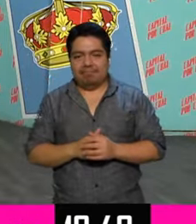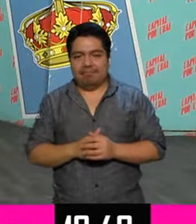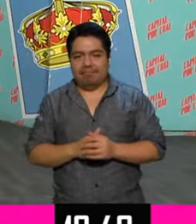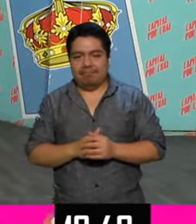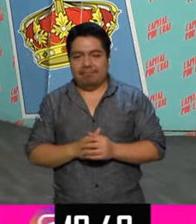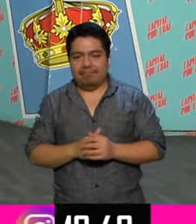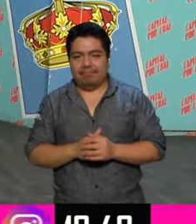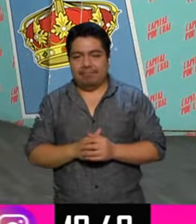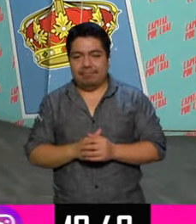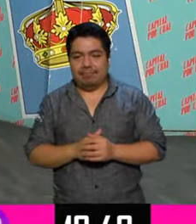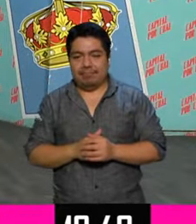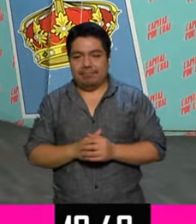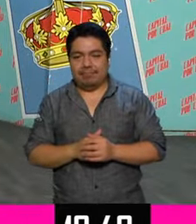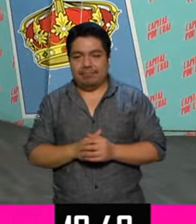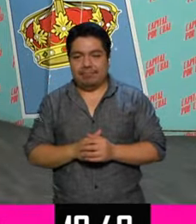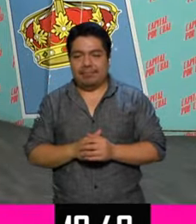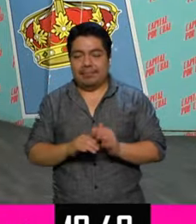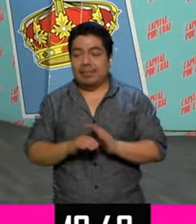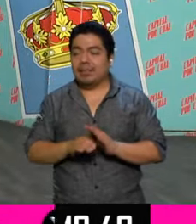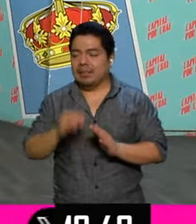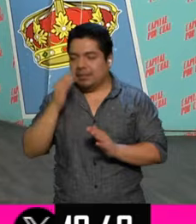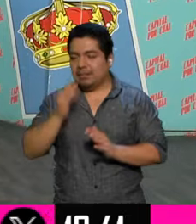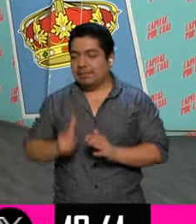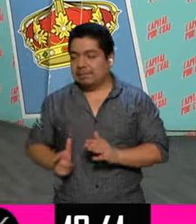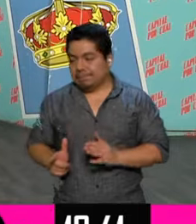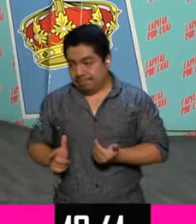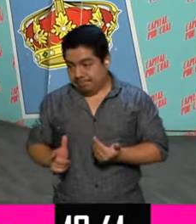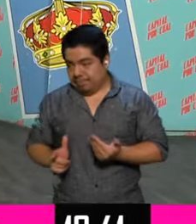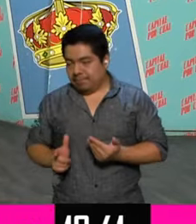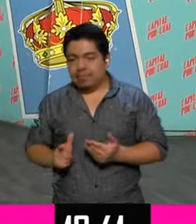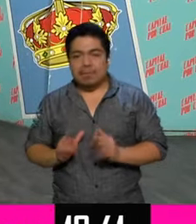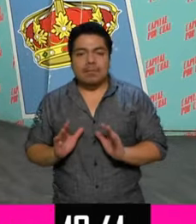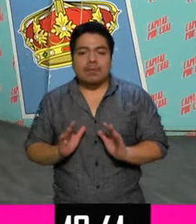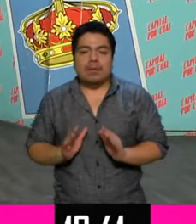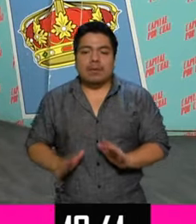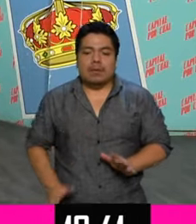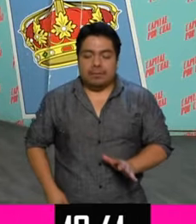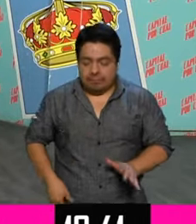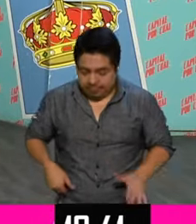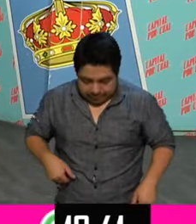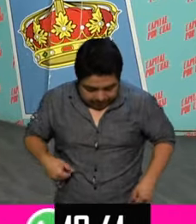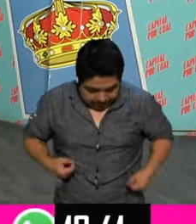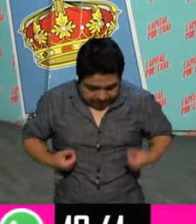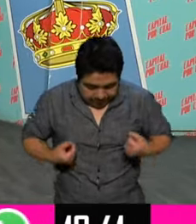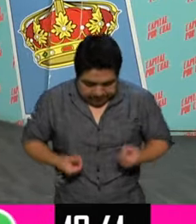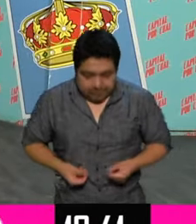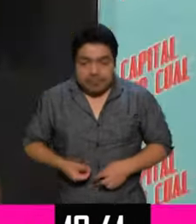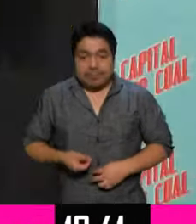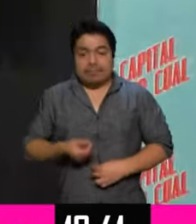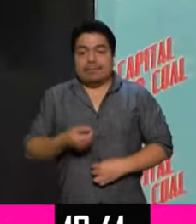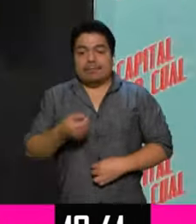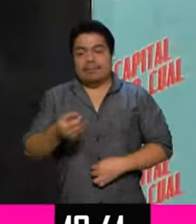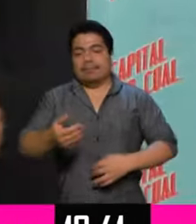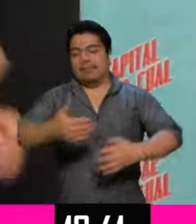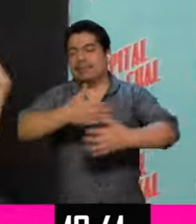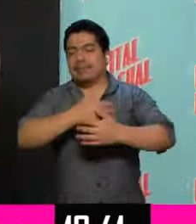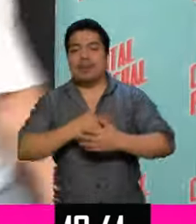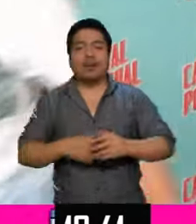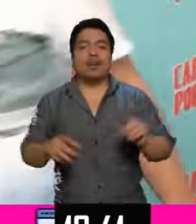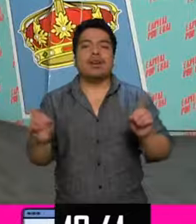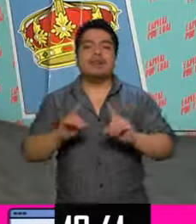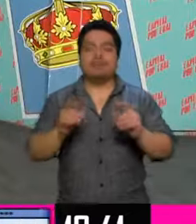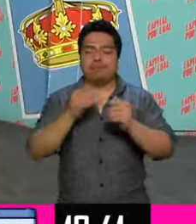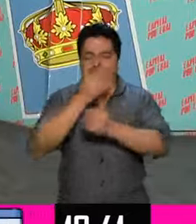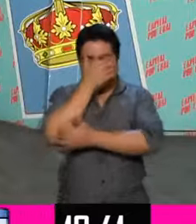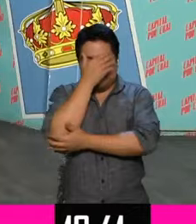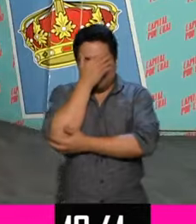Ya se la sabe, saque todo. Ay, híjole, jefe. Mire, ¿para qué pongo resistencia? Pues si estoy re mala. ¡Ay! ¡No! ¡No, no